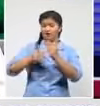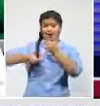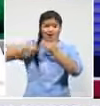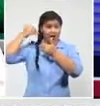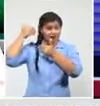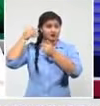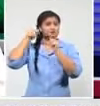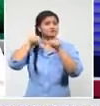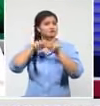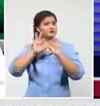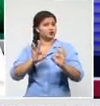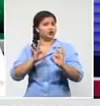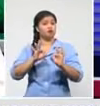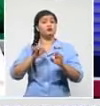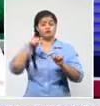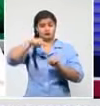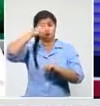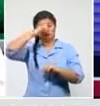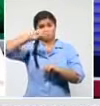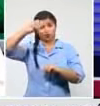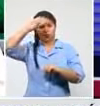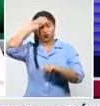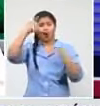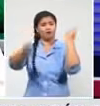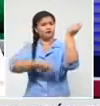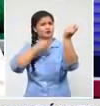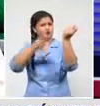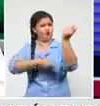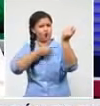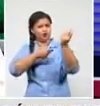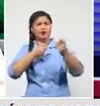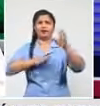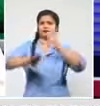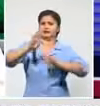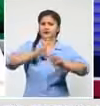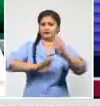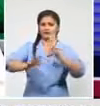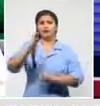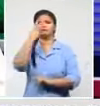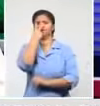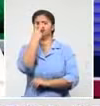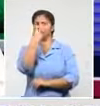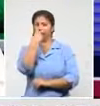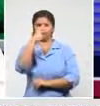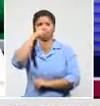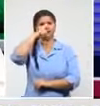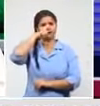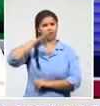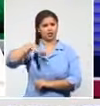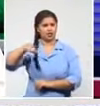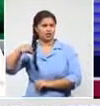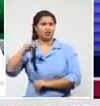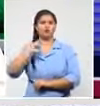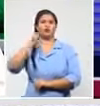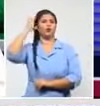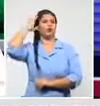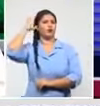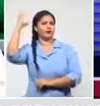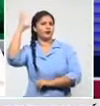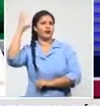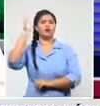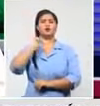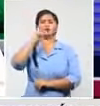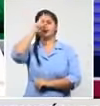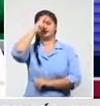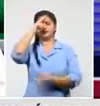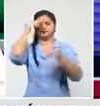que hace Cuba, el gobierno, el Estado cubano, el partido, la salud por los niños de